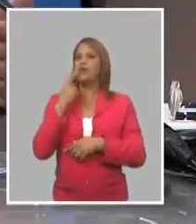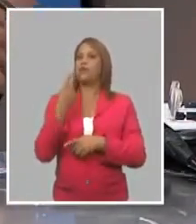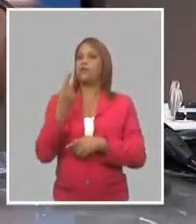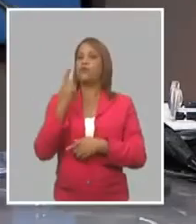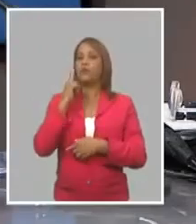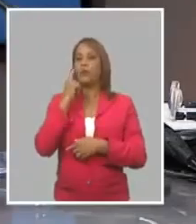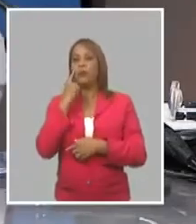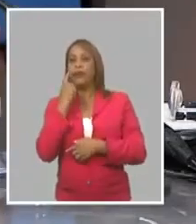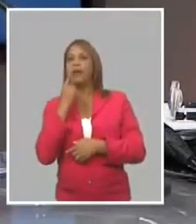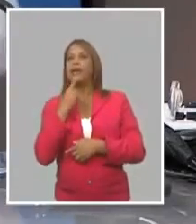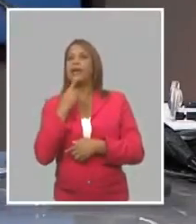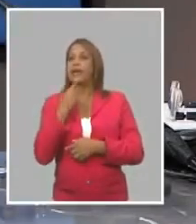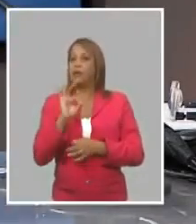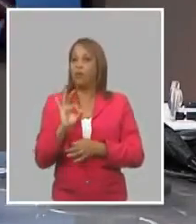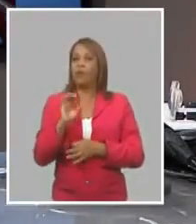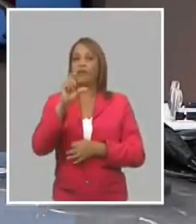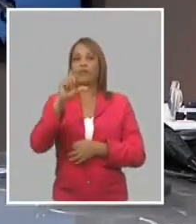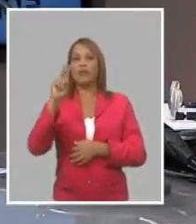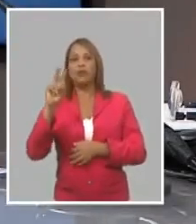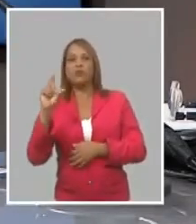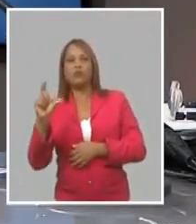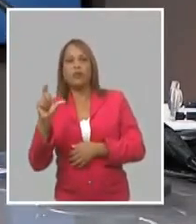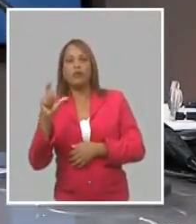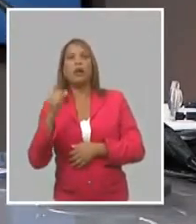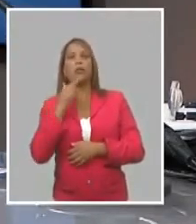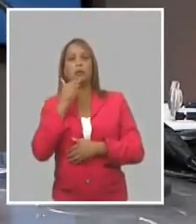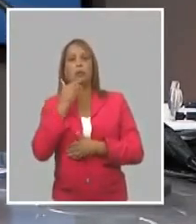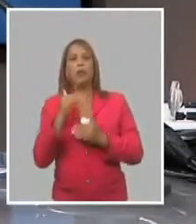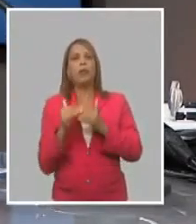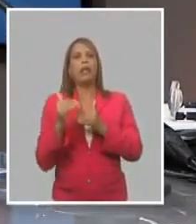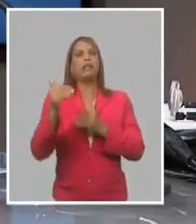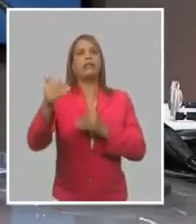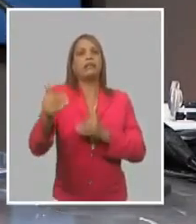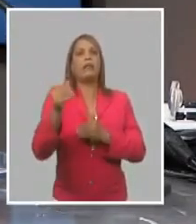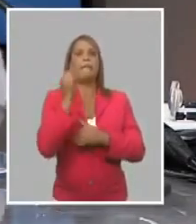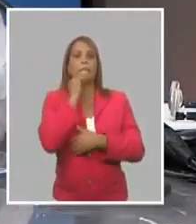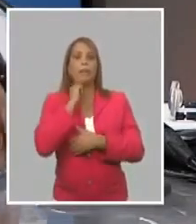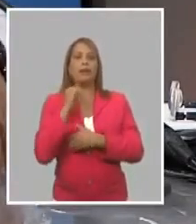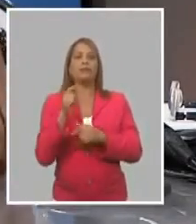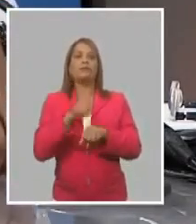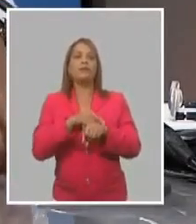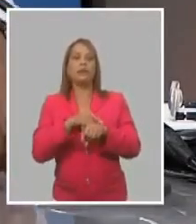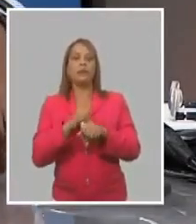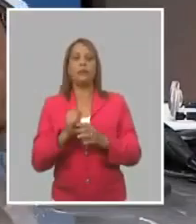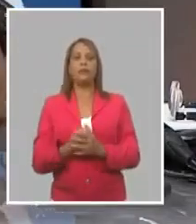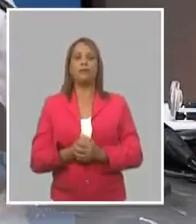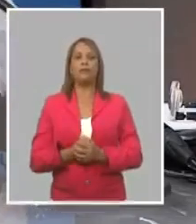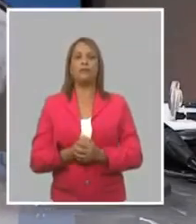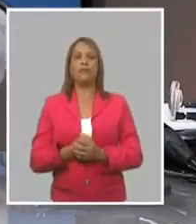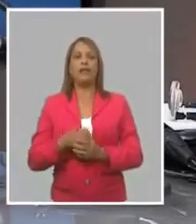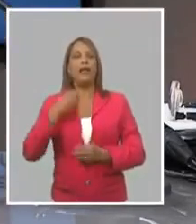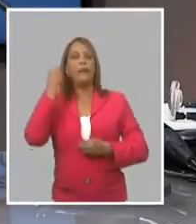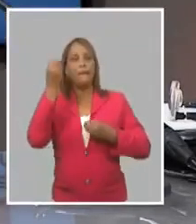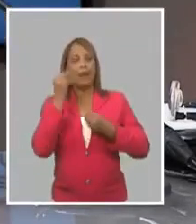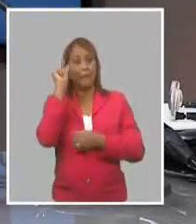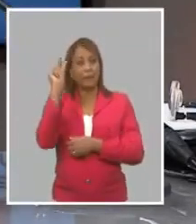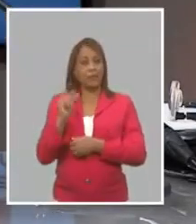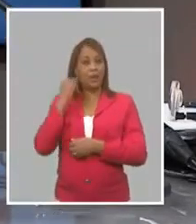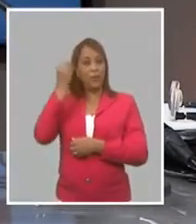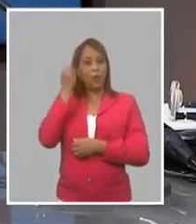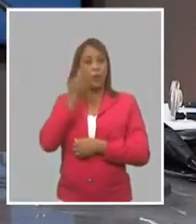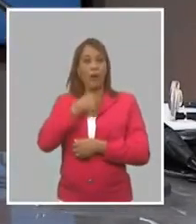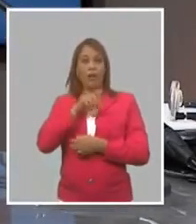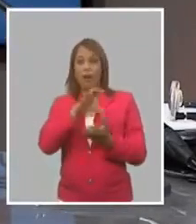todavía quedan CUC, tú puedes decir, yo esto lo voy a extender 4 meses más. Las personas no pueden tener preocupación con los CUC que